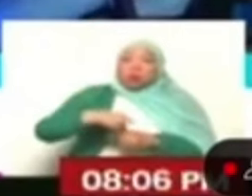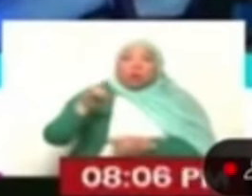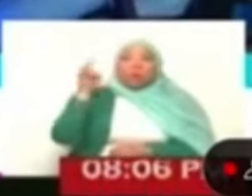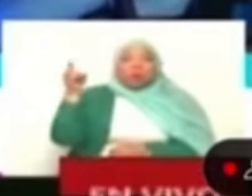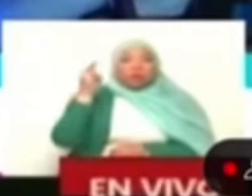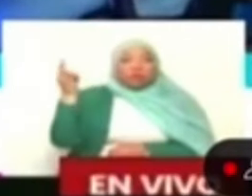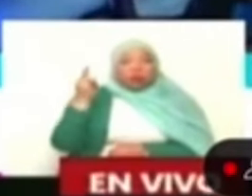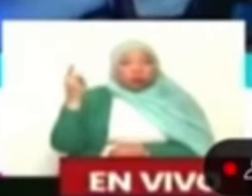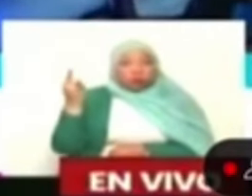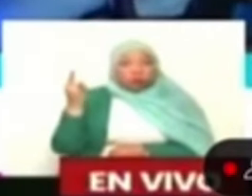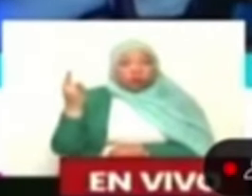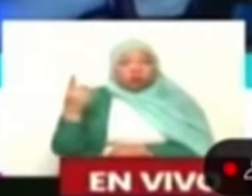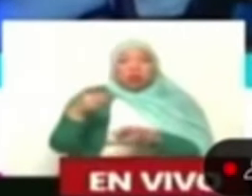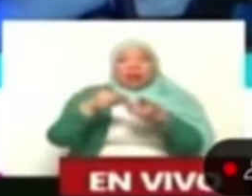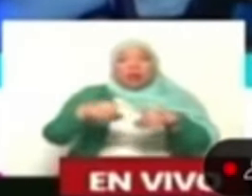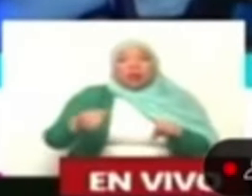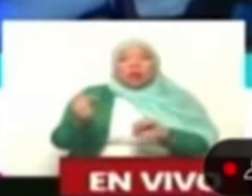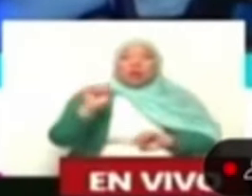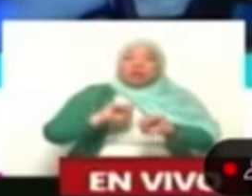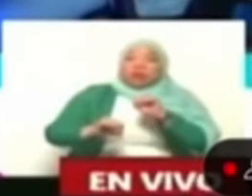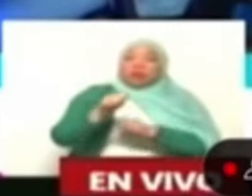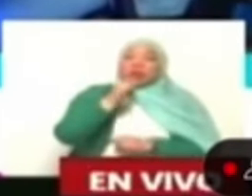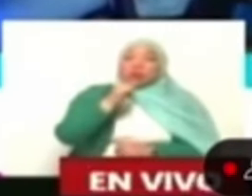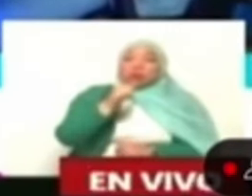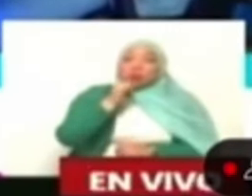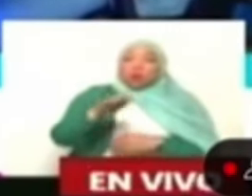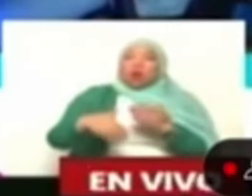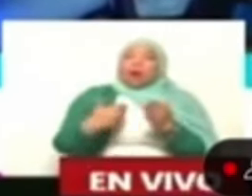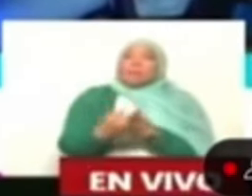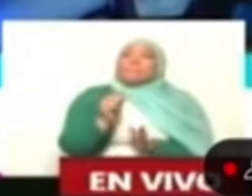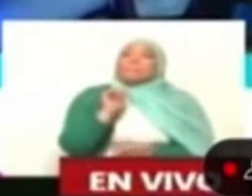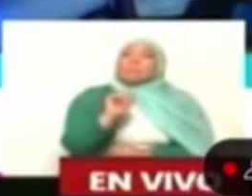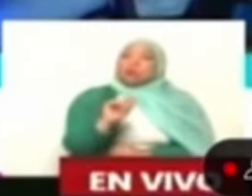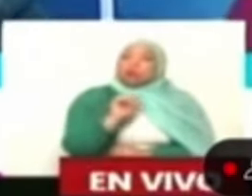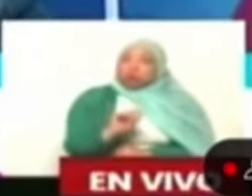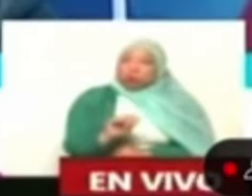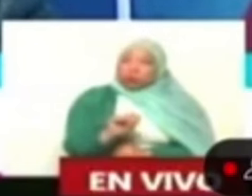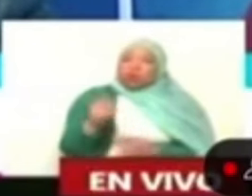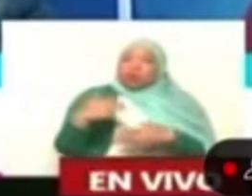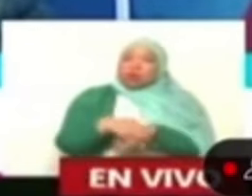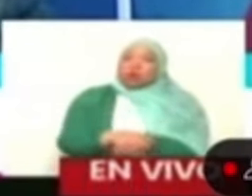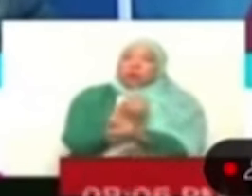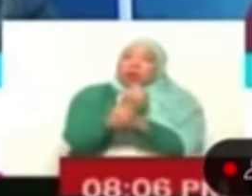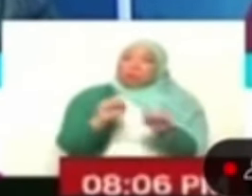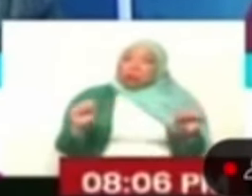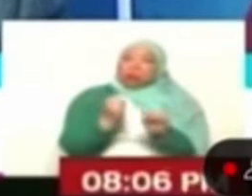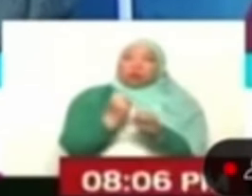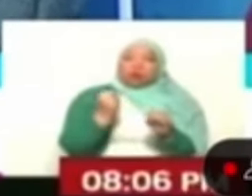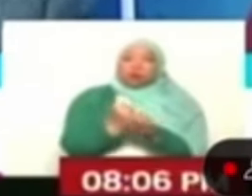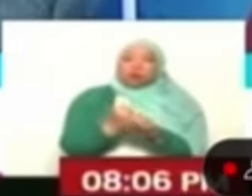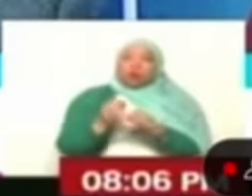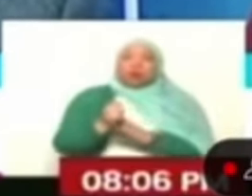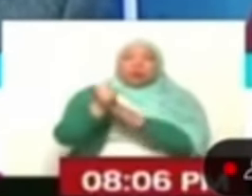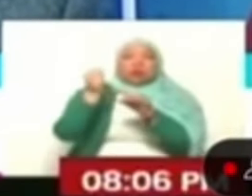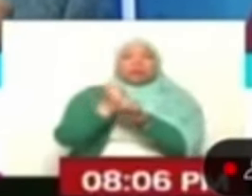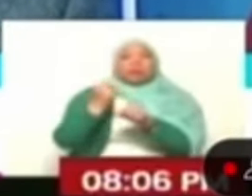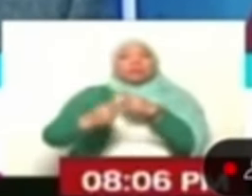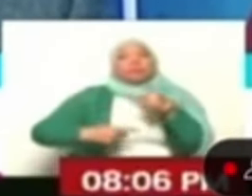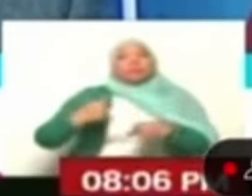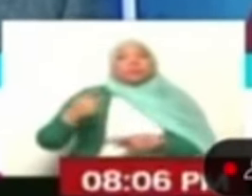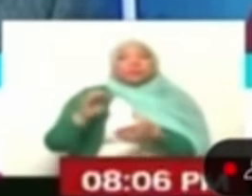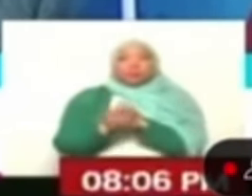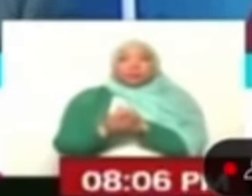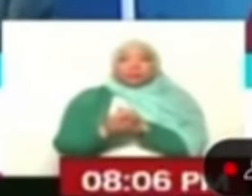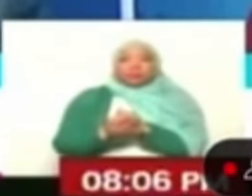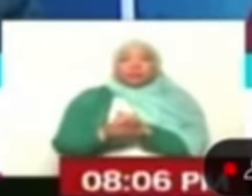indo-bolivianas. Dividir, enfrentar hasta un punto imposible de reconciliar el liderazgo del compañero